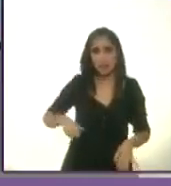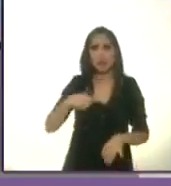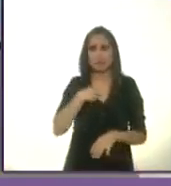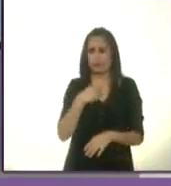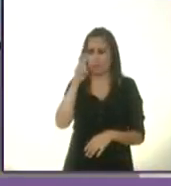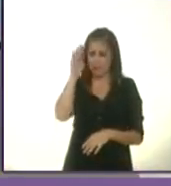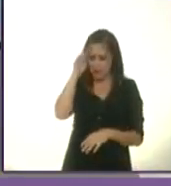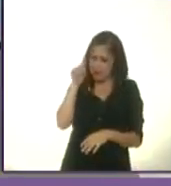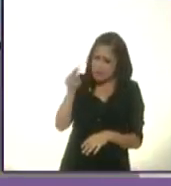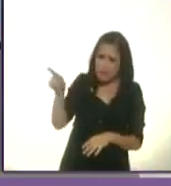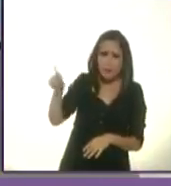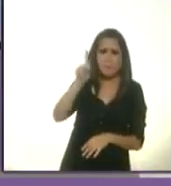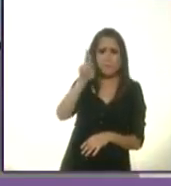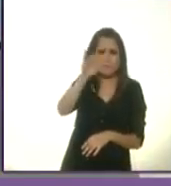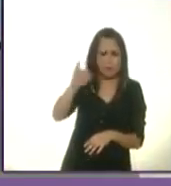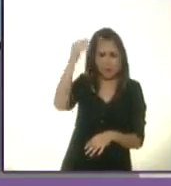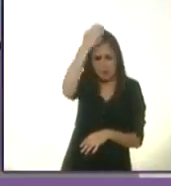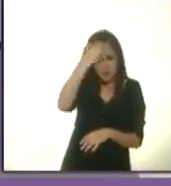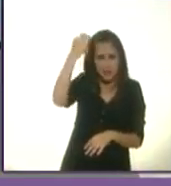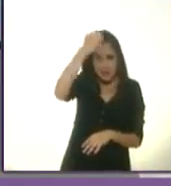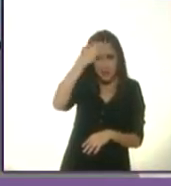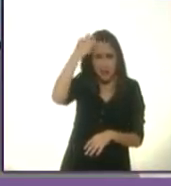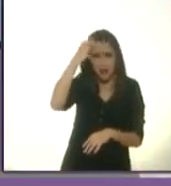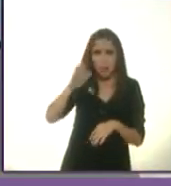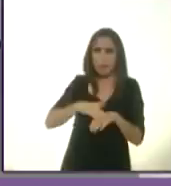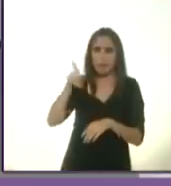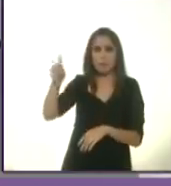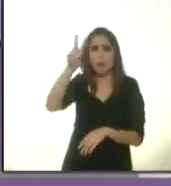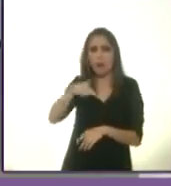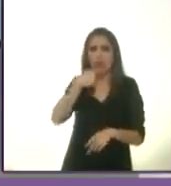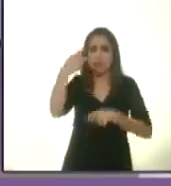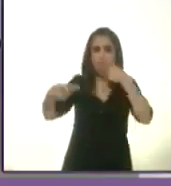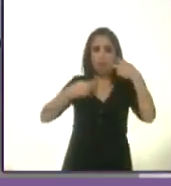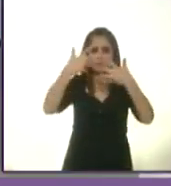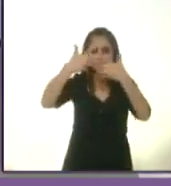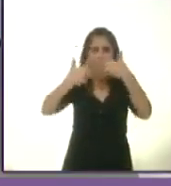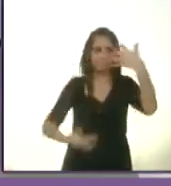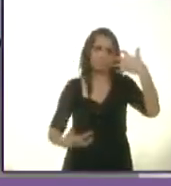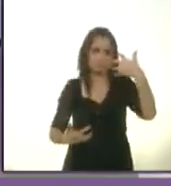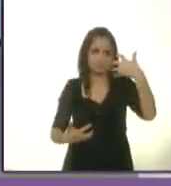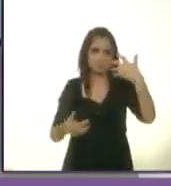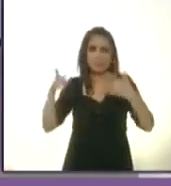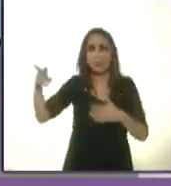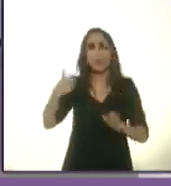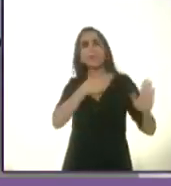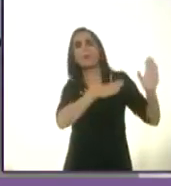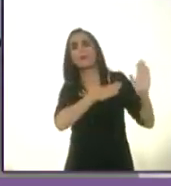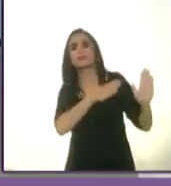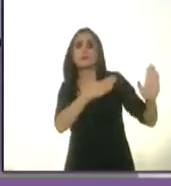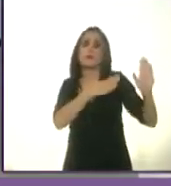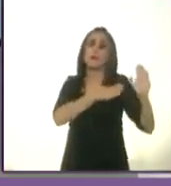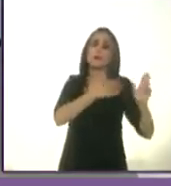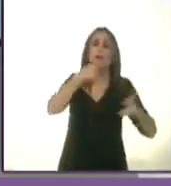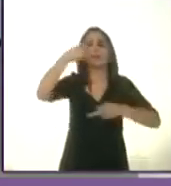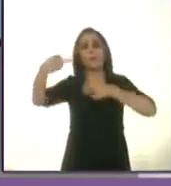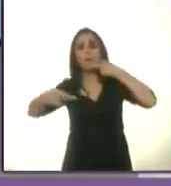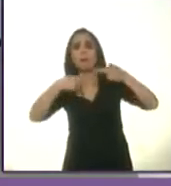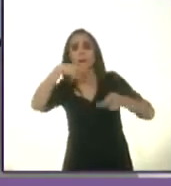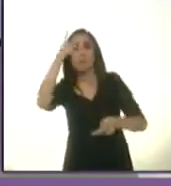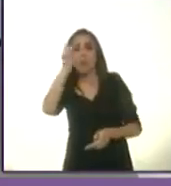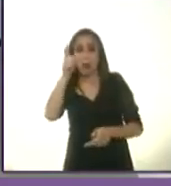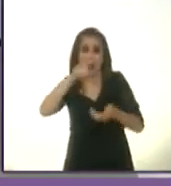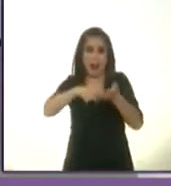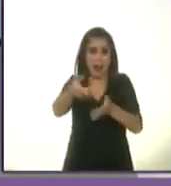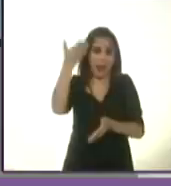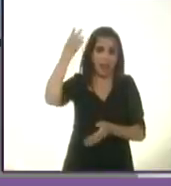candidato del pri a mikel arreola por su incongruencia su incongruencia estar haciendo promesas durante toda esta campaña pero cuando fue director